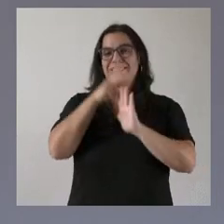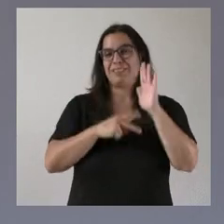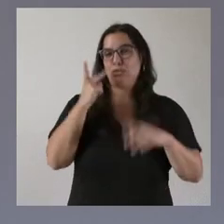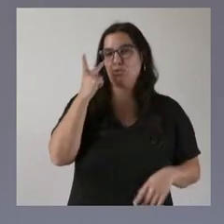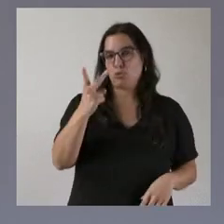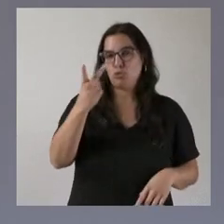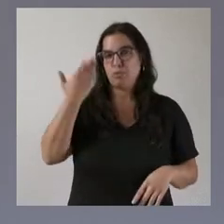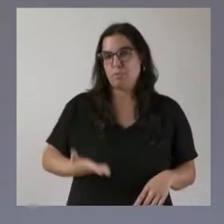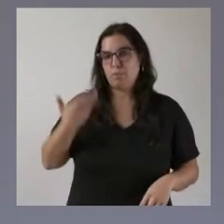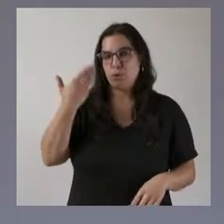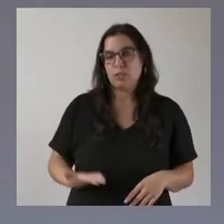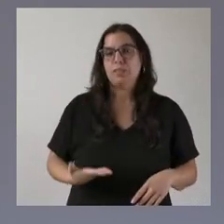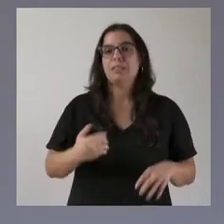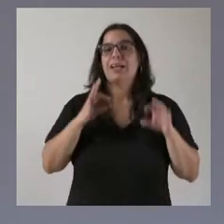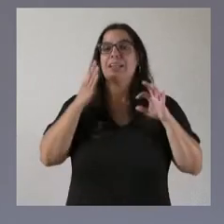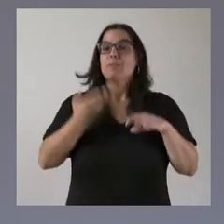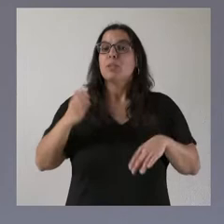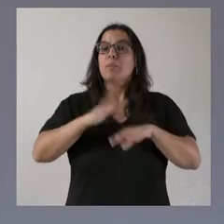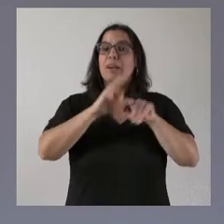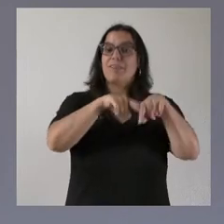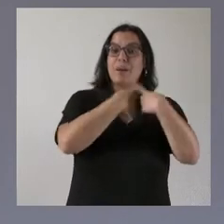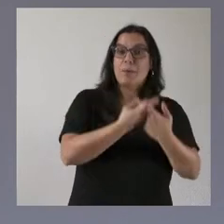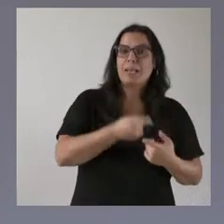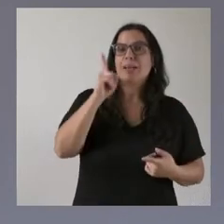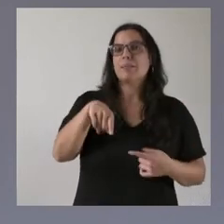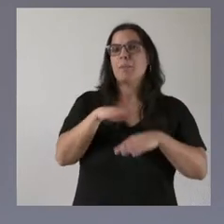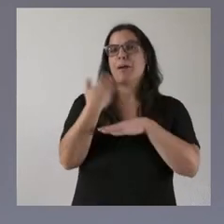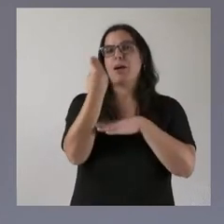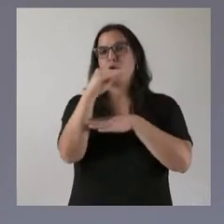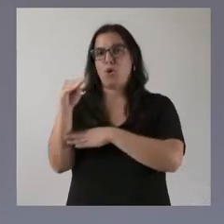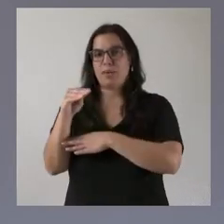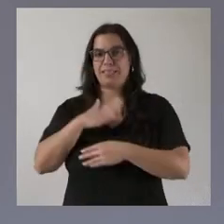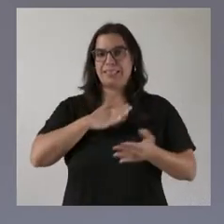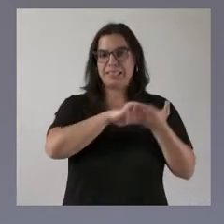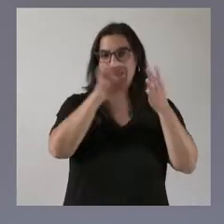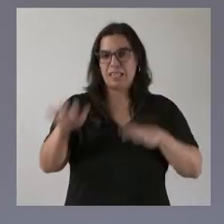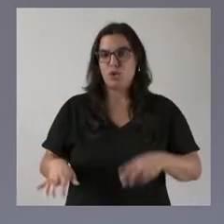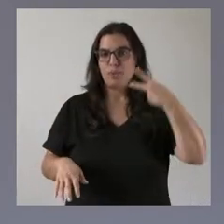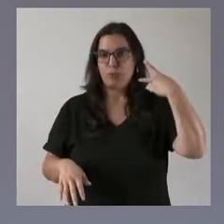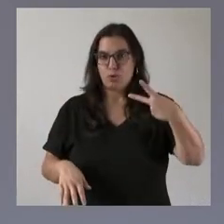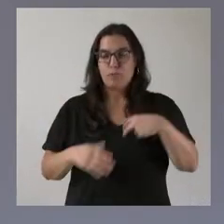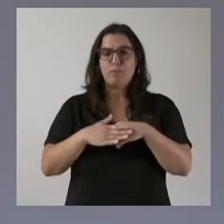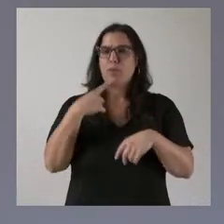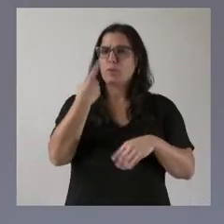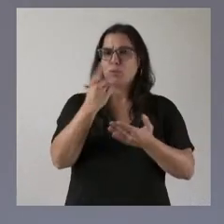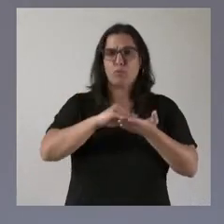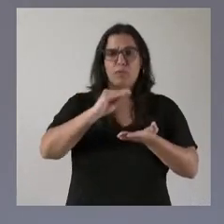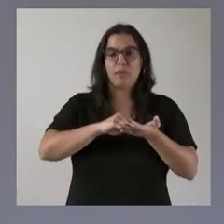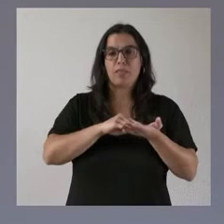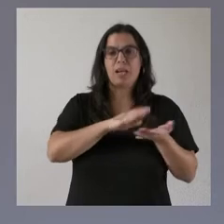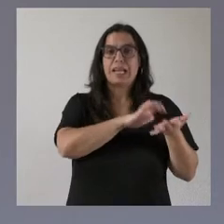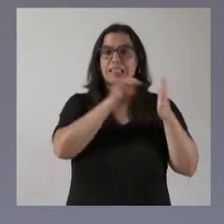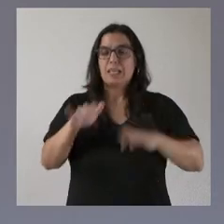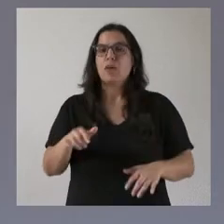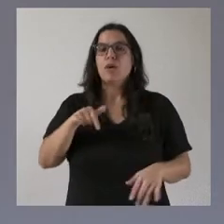para las familias de Castilla y león y para los jóvenes de Castilla y león lo hemos dicho muchas veces Castilla y león